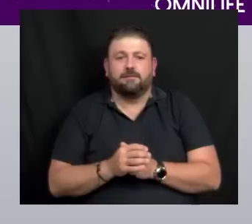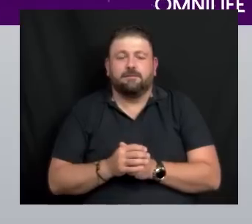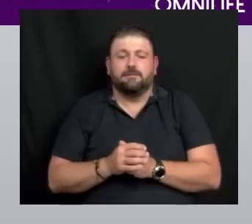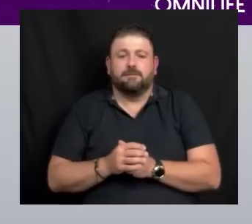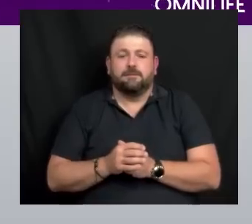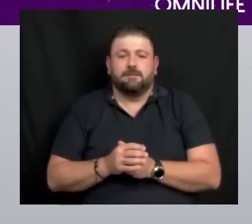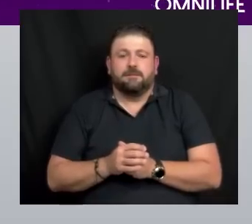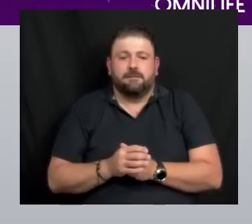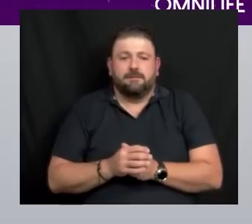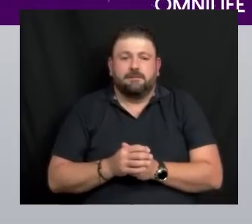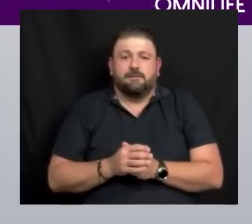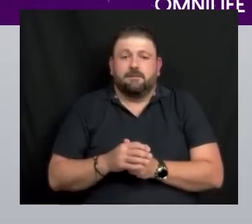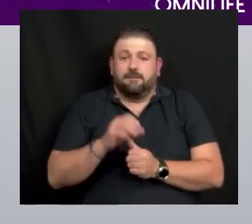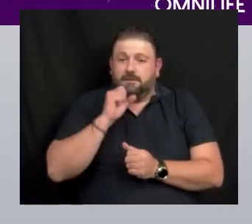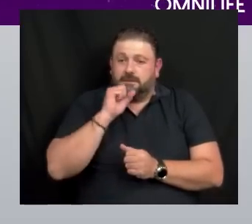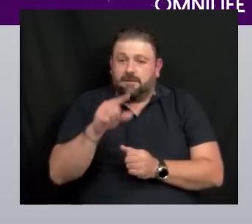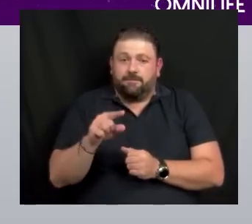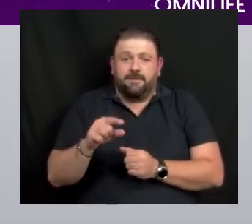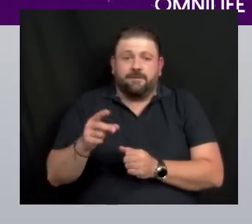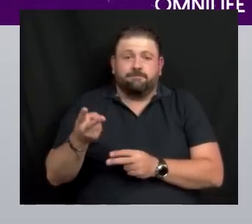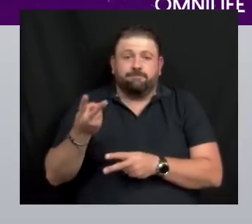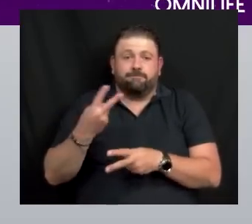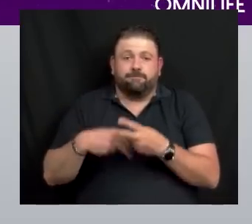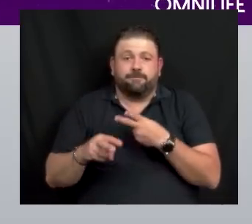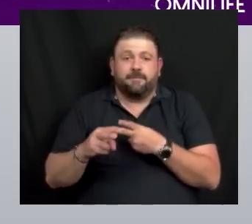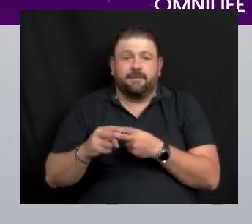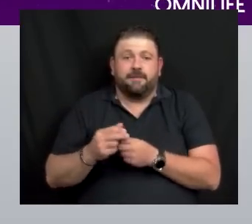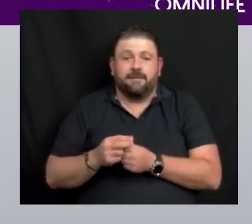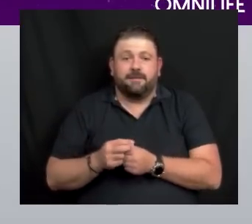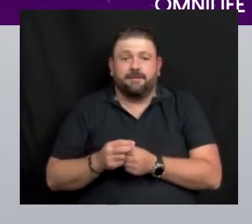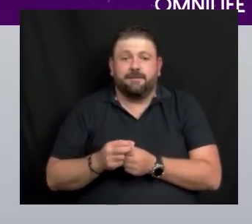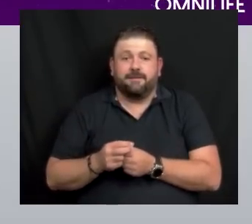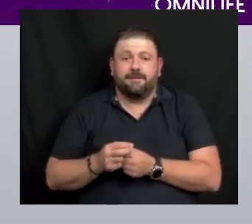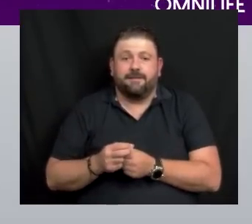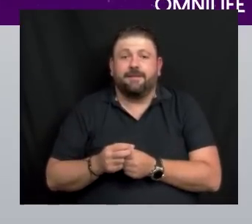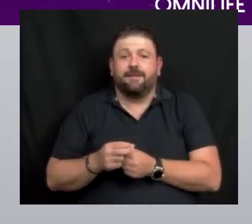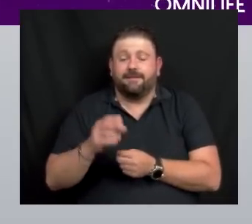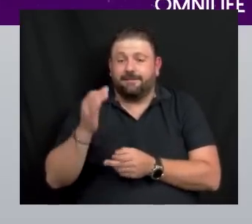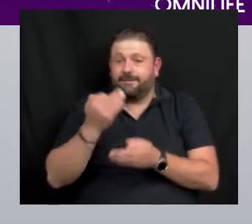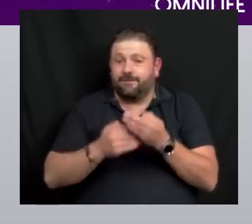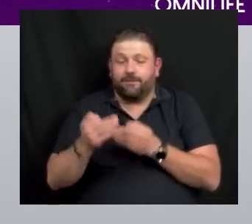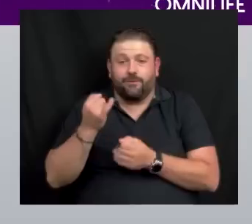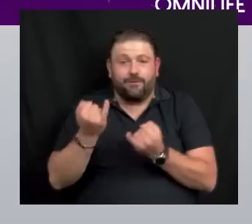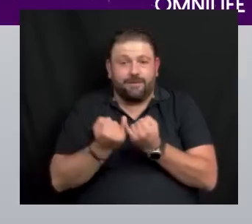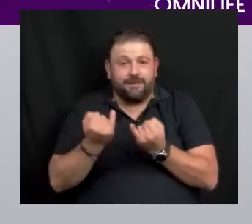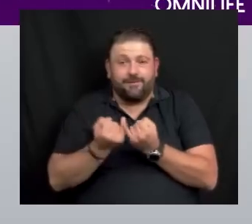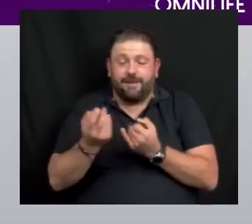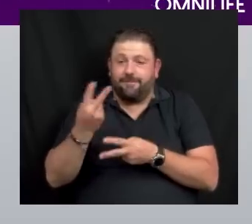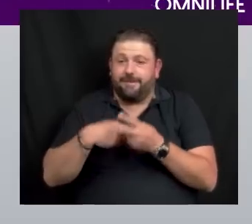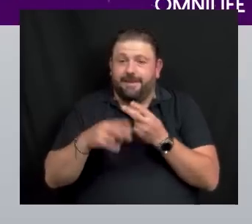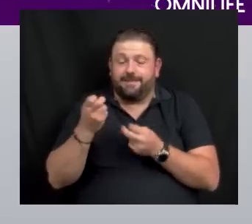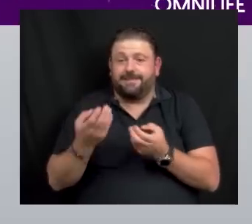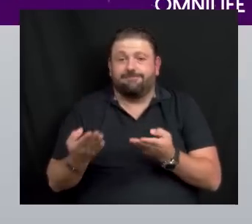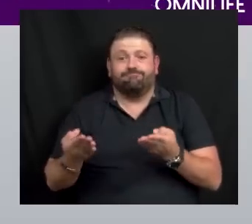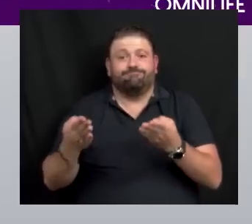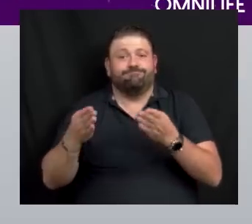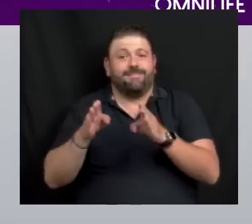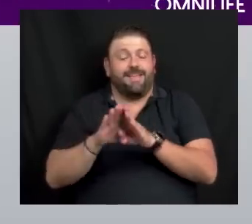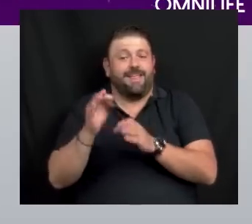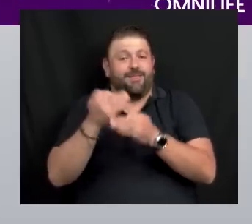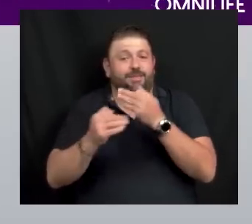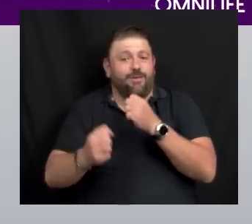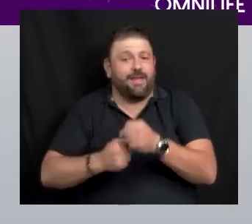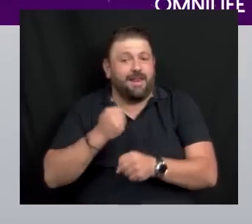también viene este cierre de 2023, ya no lo estamos terminando. Oye,